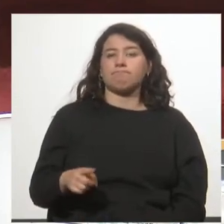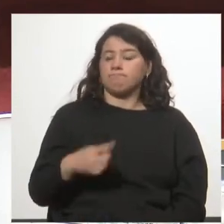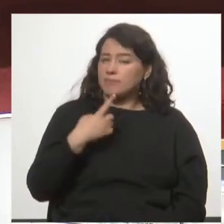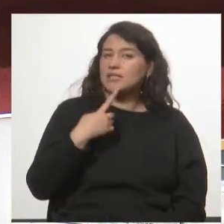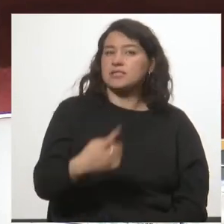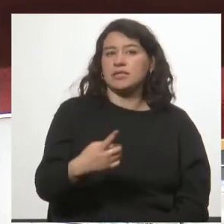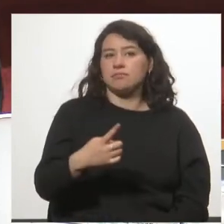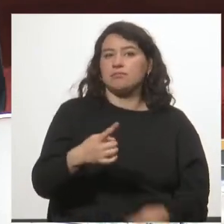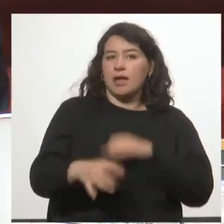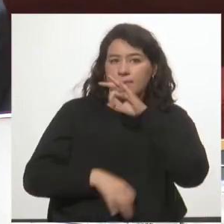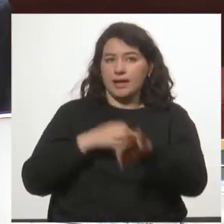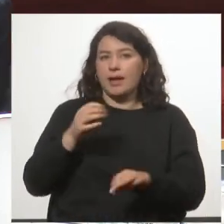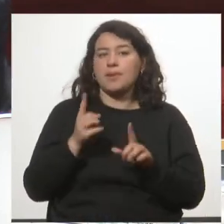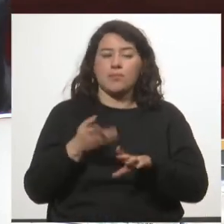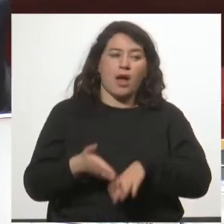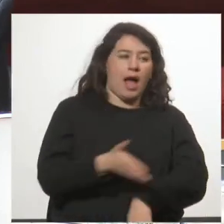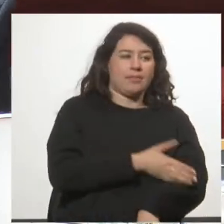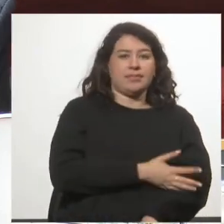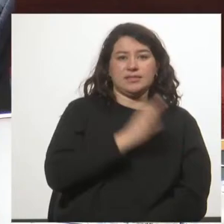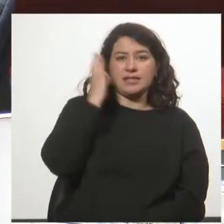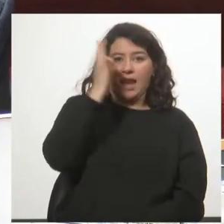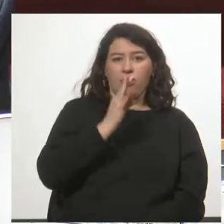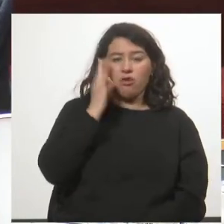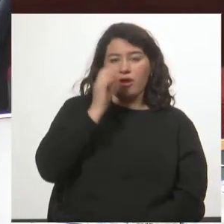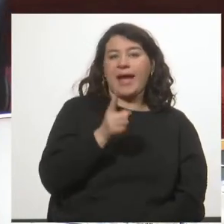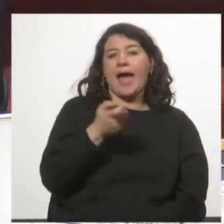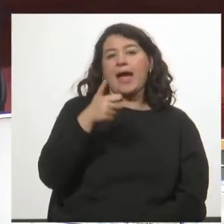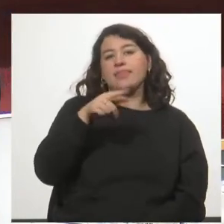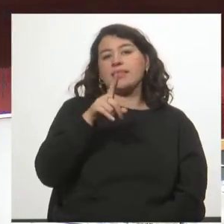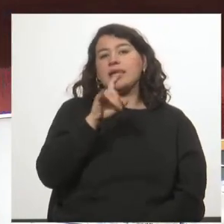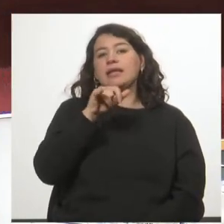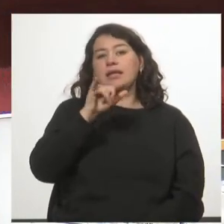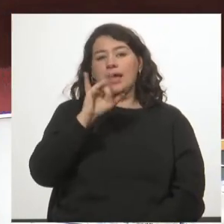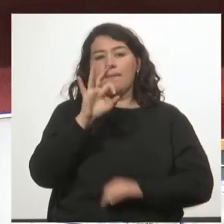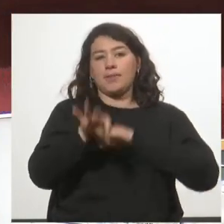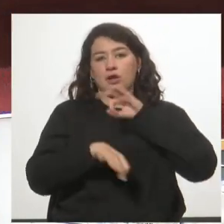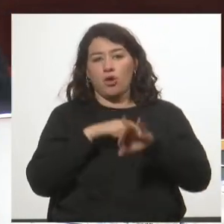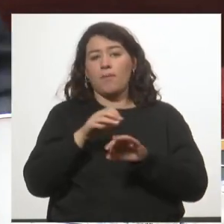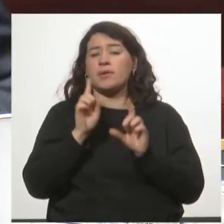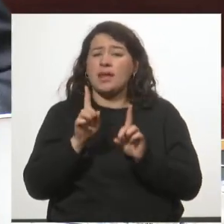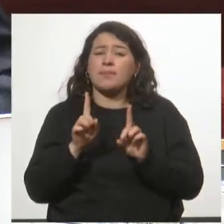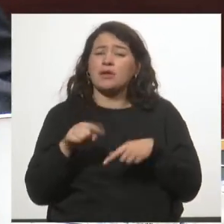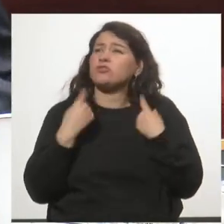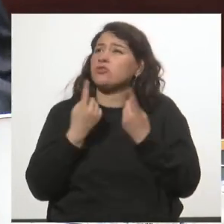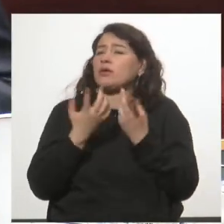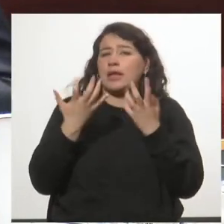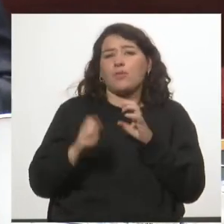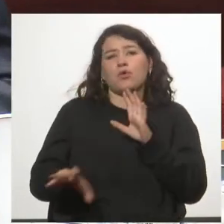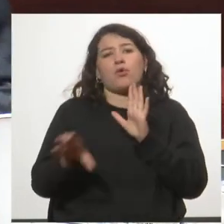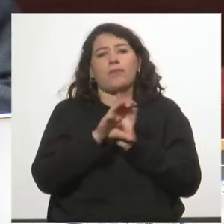senador interpelante pero también hacer cumplir la constitución